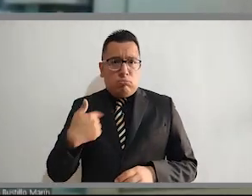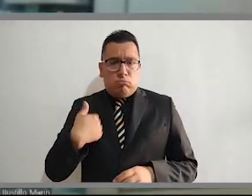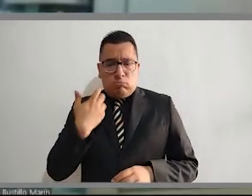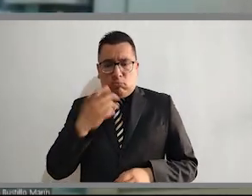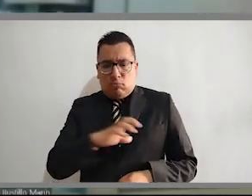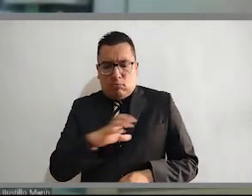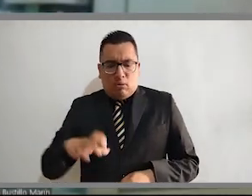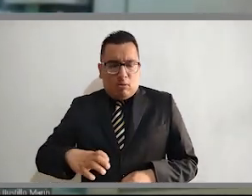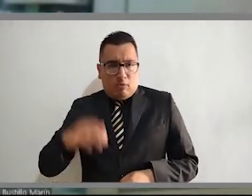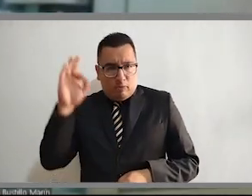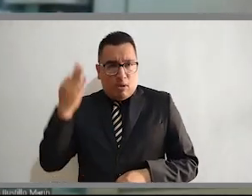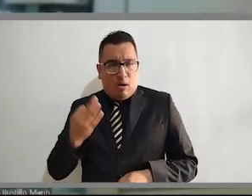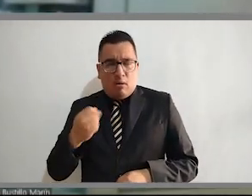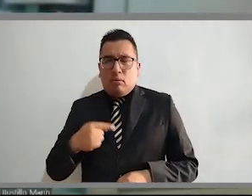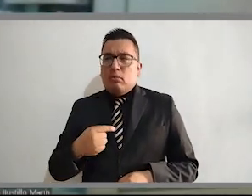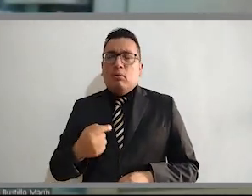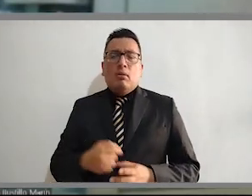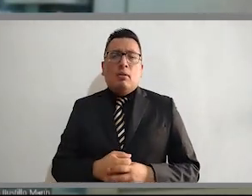ya sea